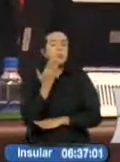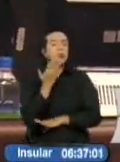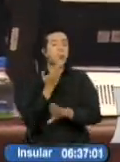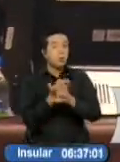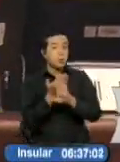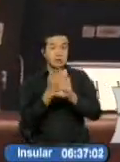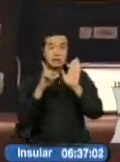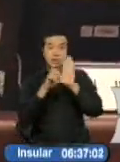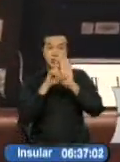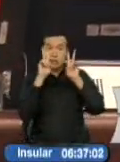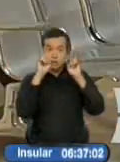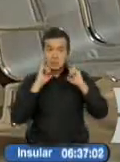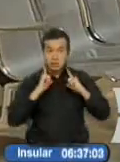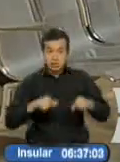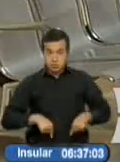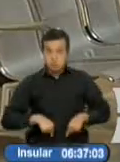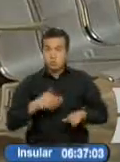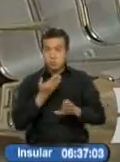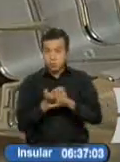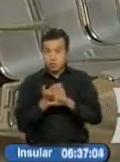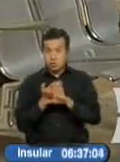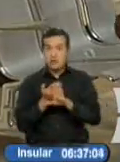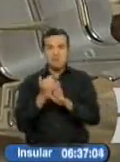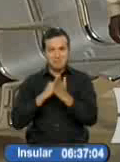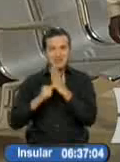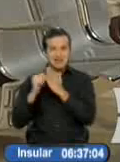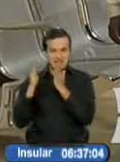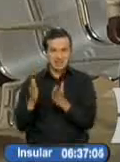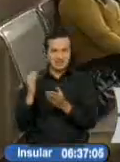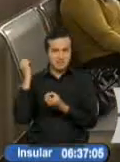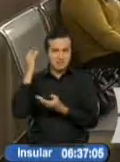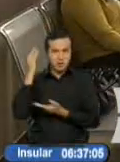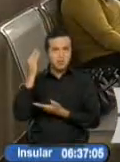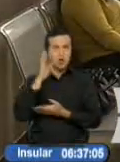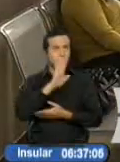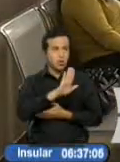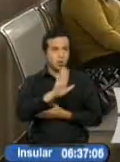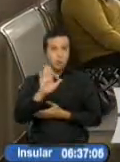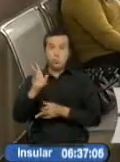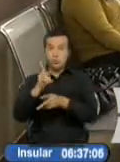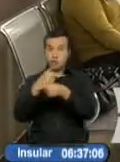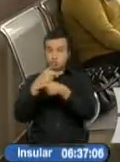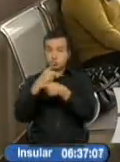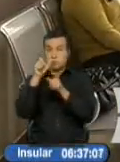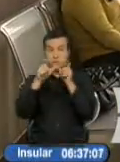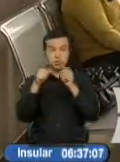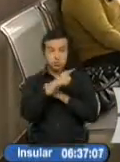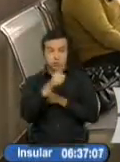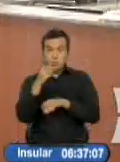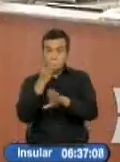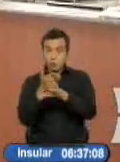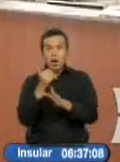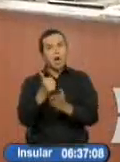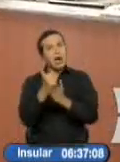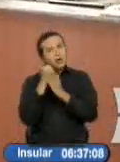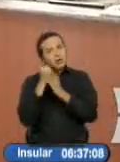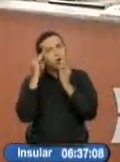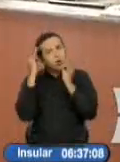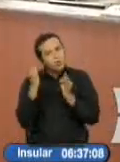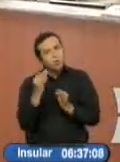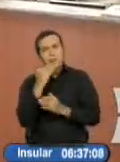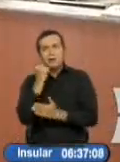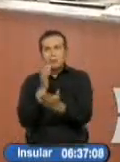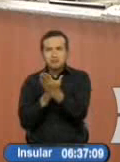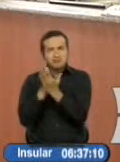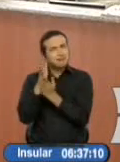planteamientos del Código Orgánico de Salud. Espinosa asegura que los aportes de los distintos sectores de la producción y la ciudadanía ayudarán a establecer el mejor